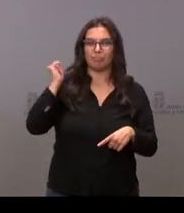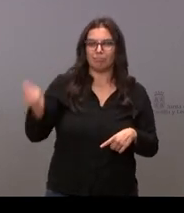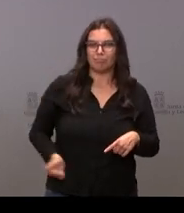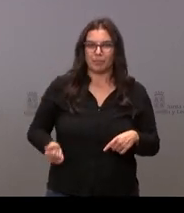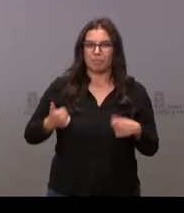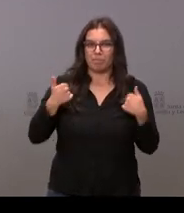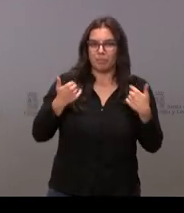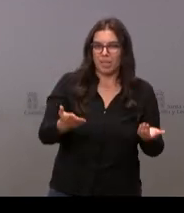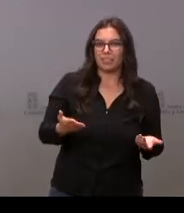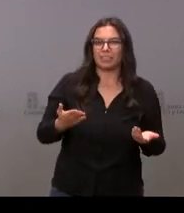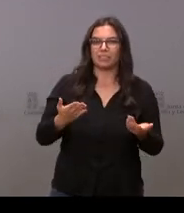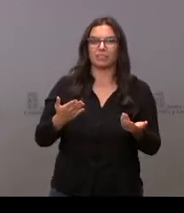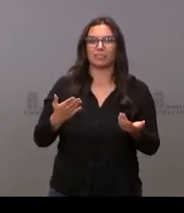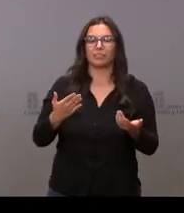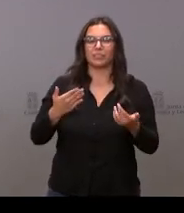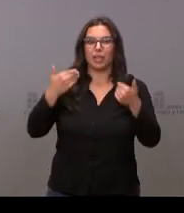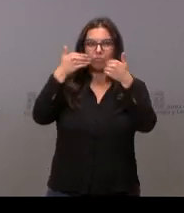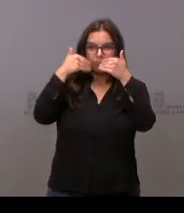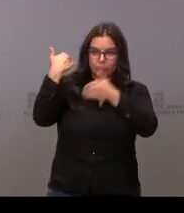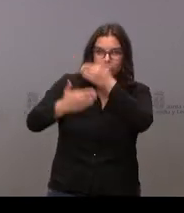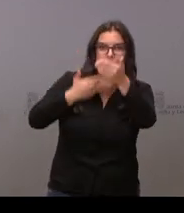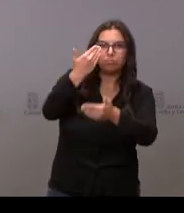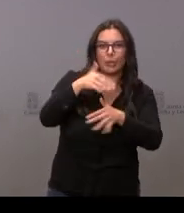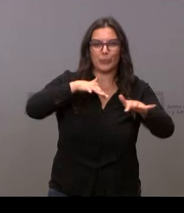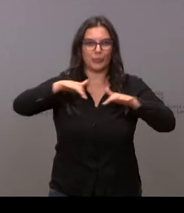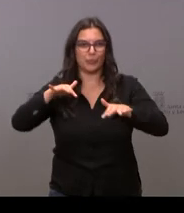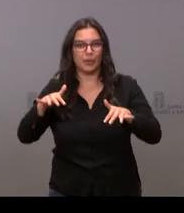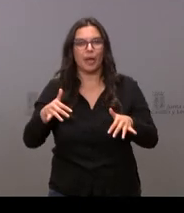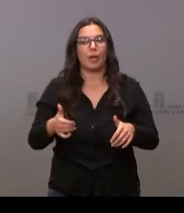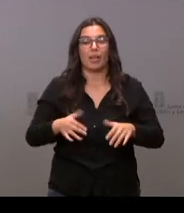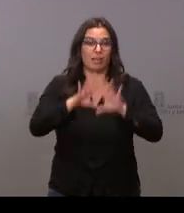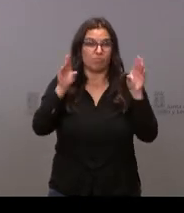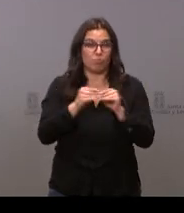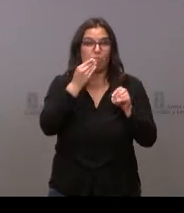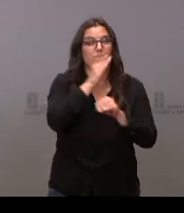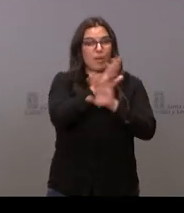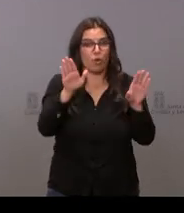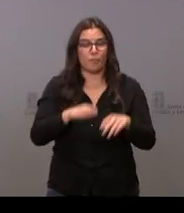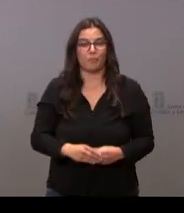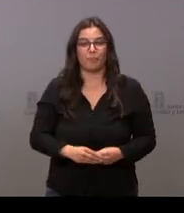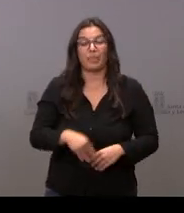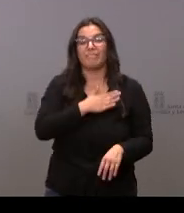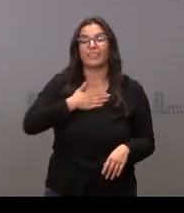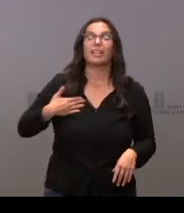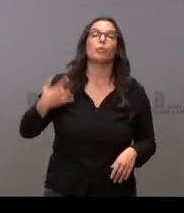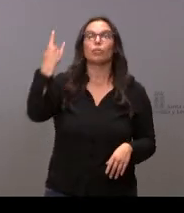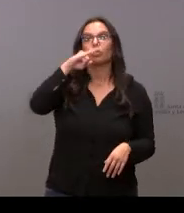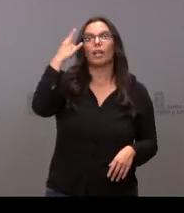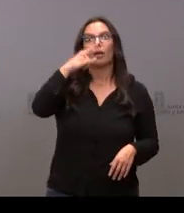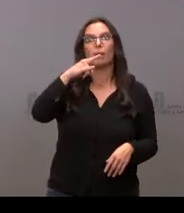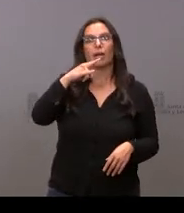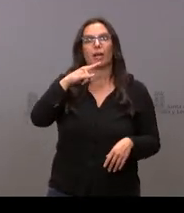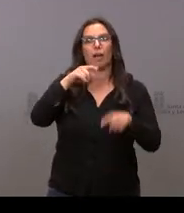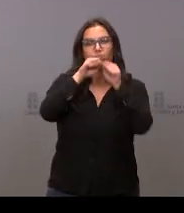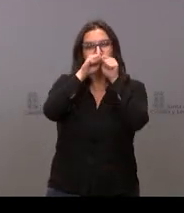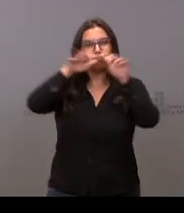mayor riqueza con mayor dinamismo que sea en definitiva mejor queremos que salamanca tenga más proyección